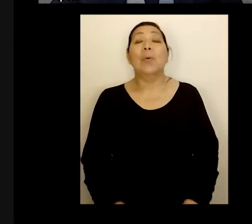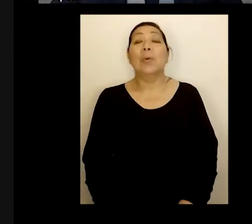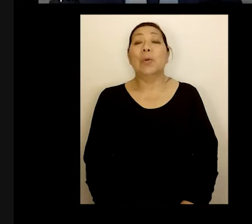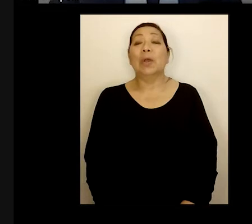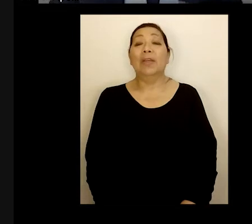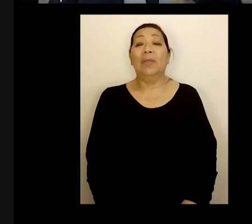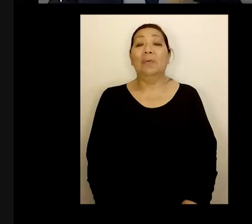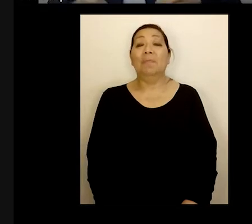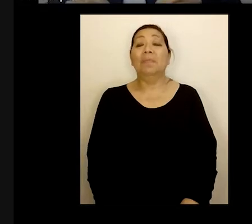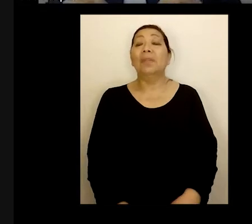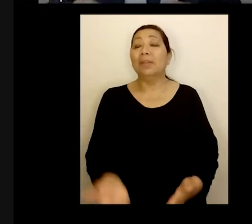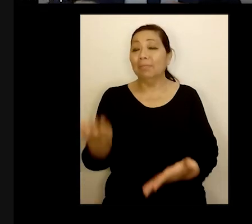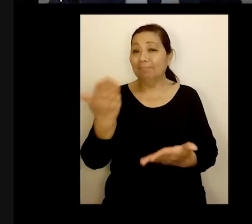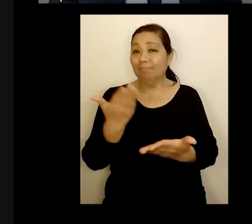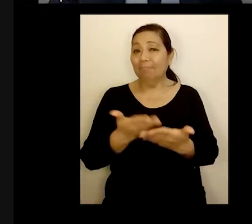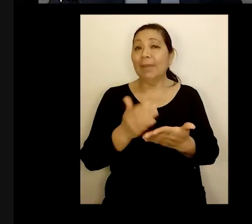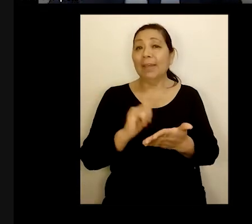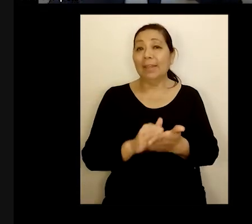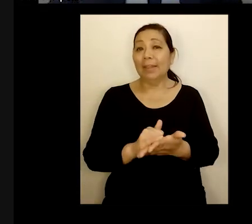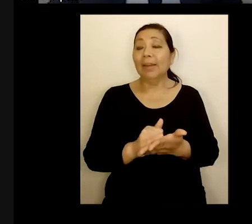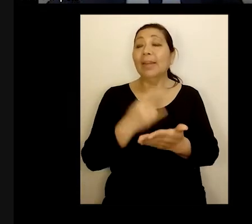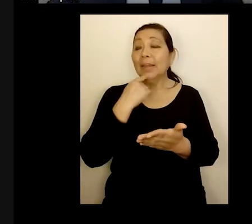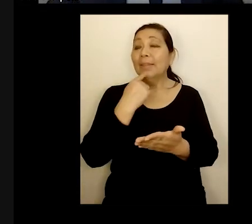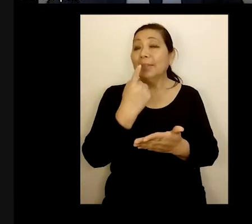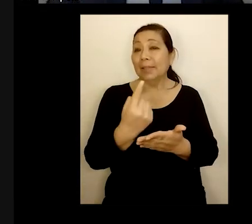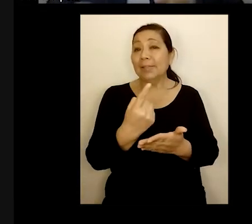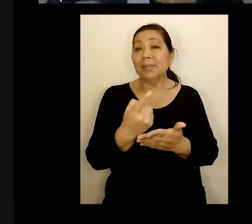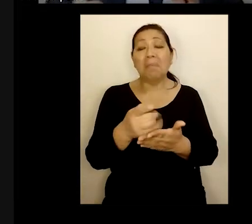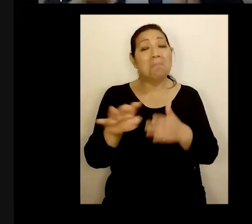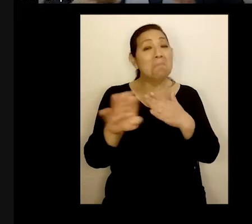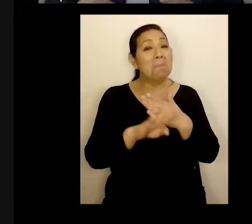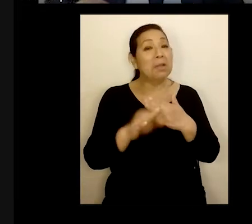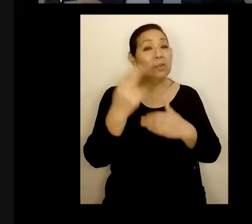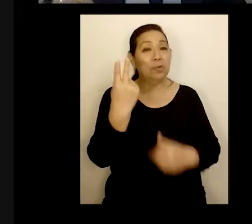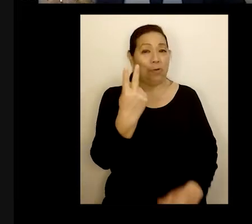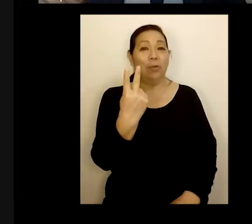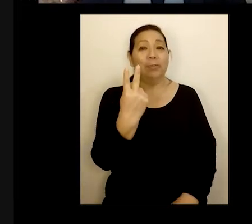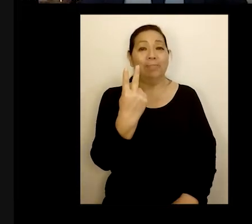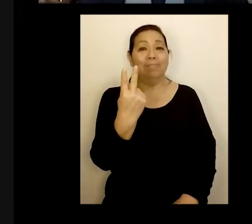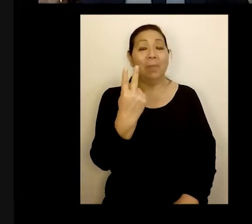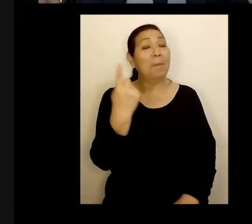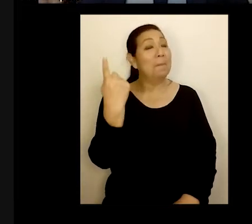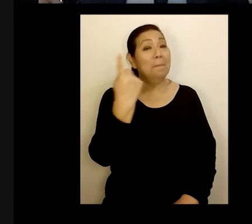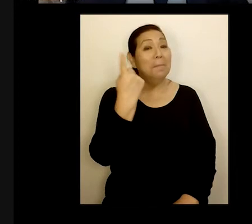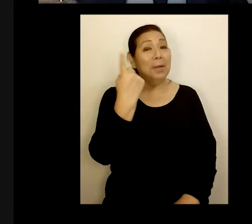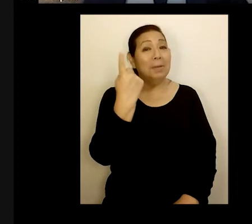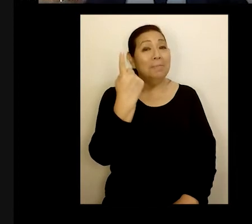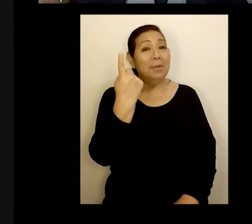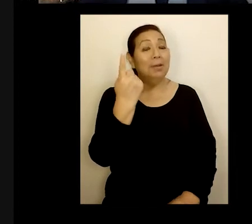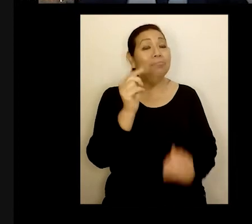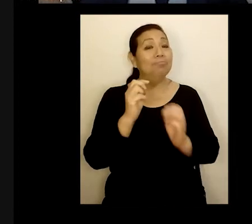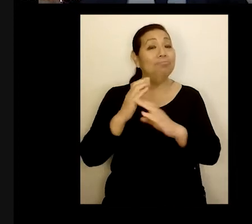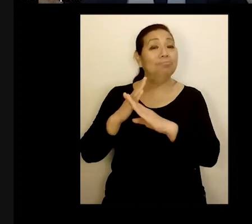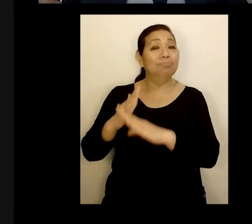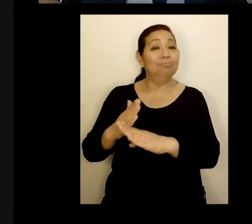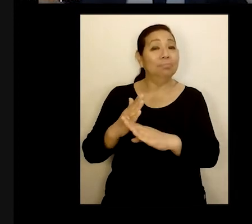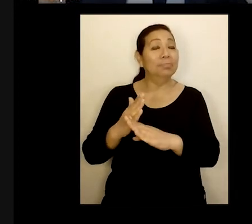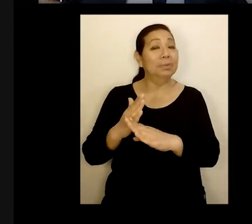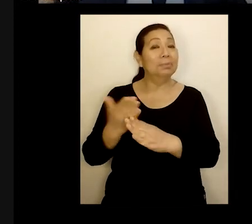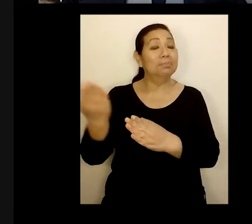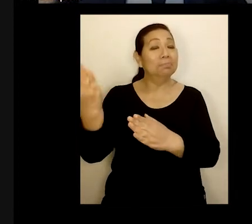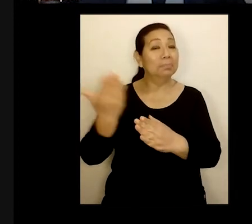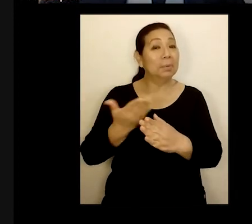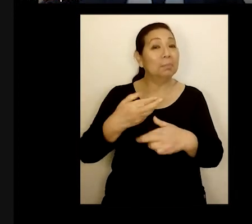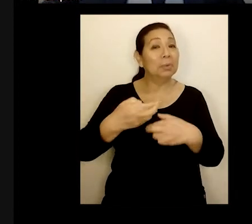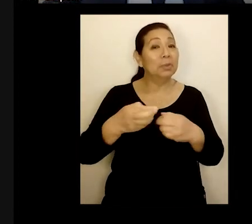Ares, el acto lesivo que se alega básicamente son dos. Primero, que se ha rechazado una prueba